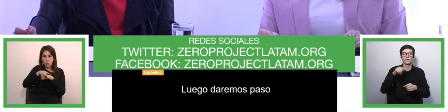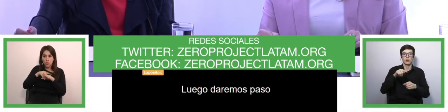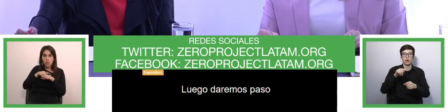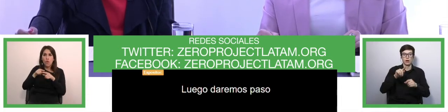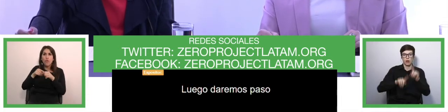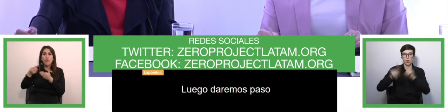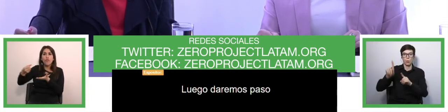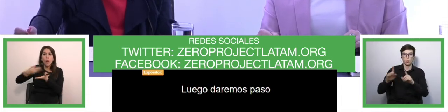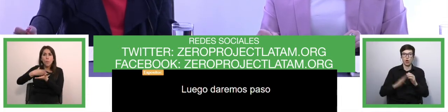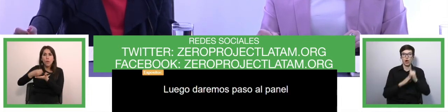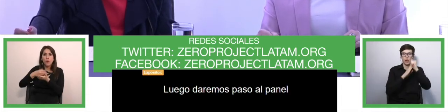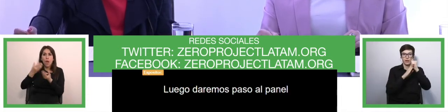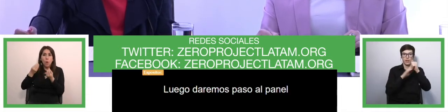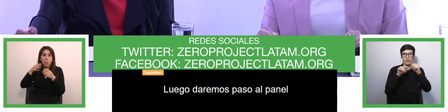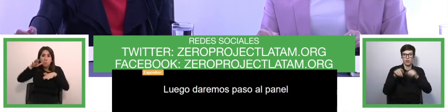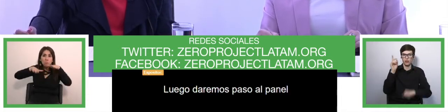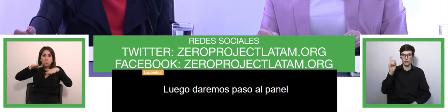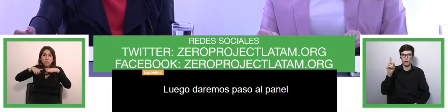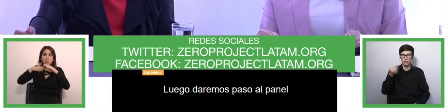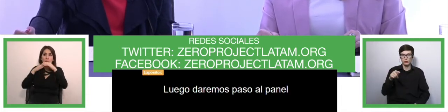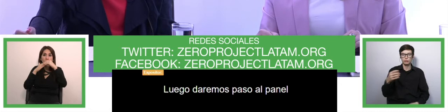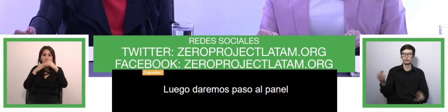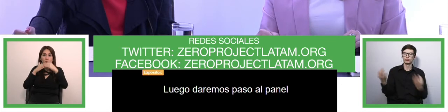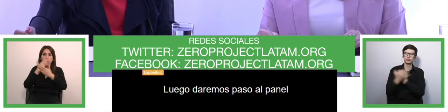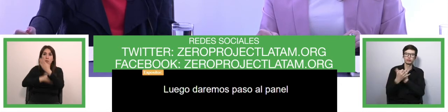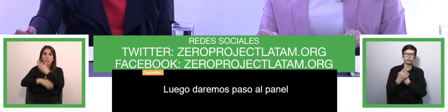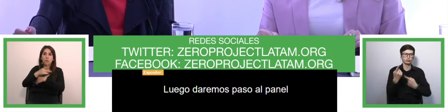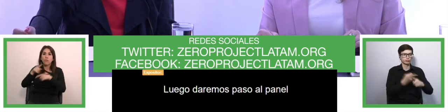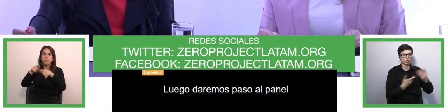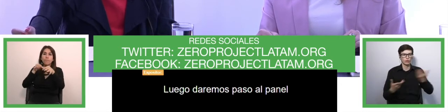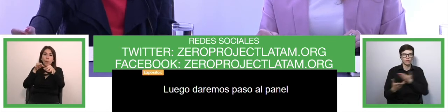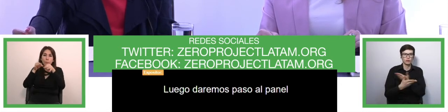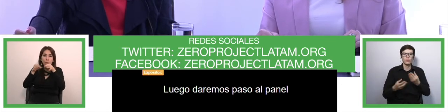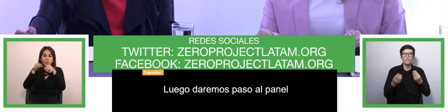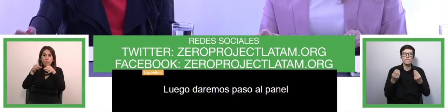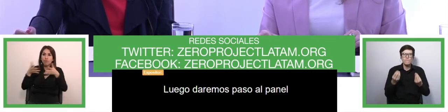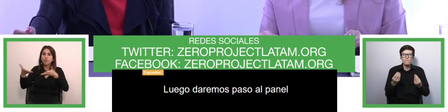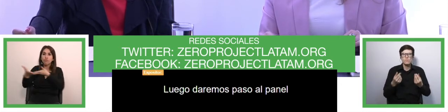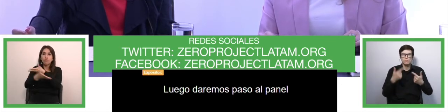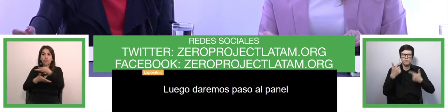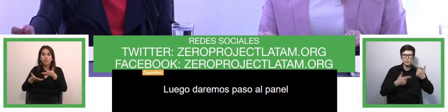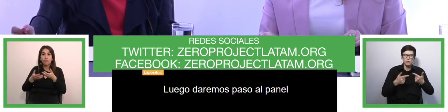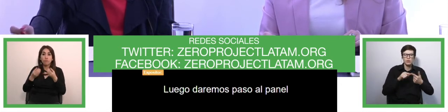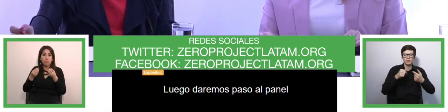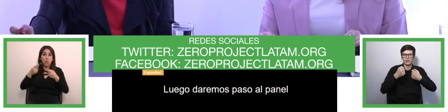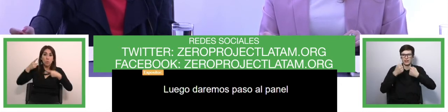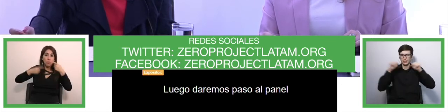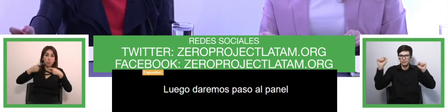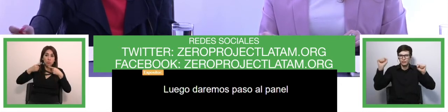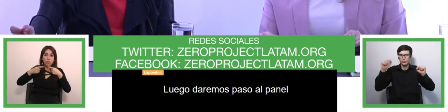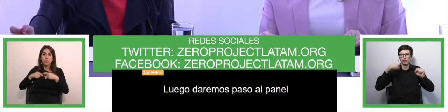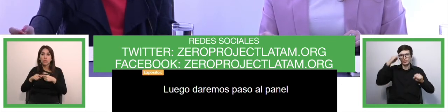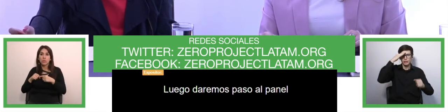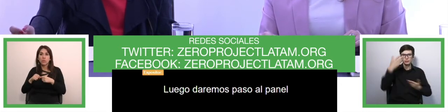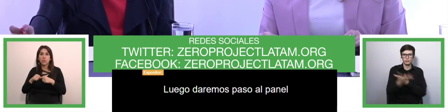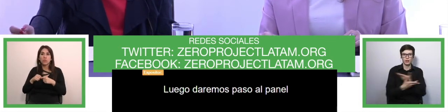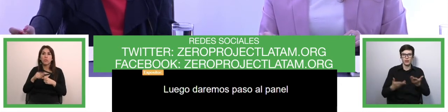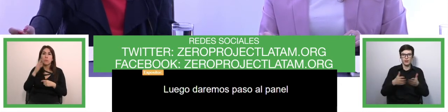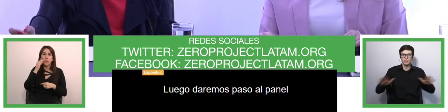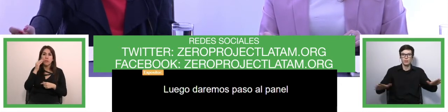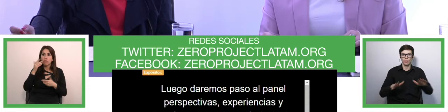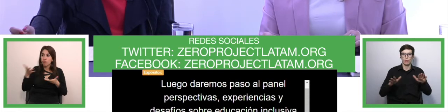discapacidad conversarán sobre buenas prácticas, herramientas y experiencias exitosas que promueven la educación